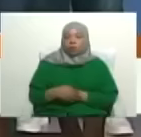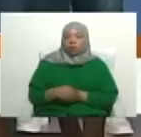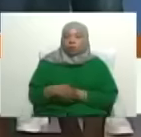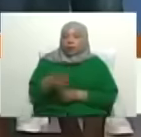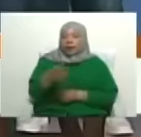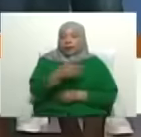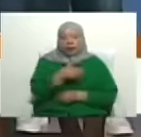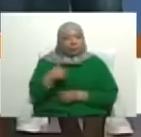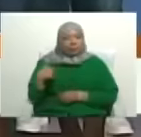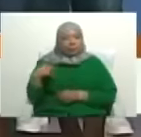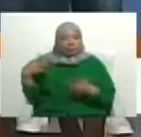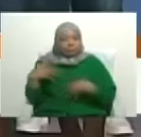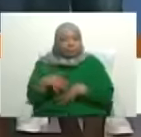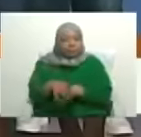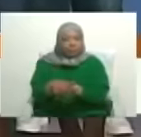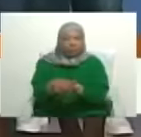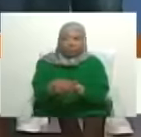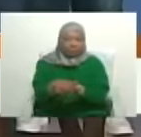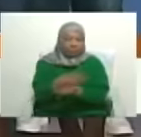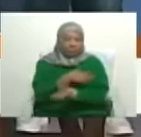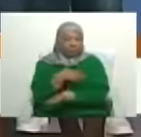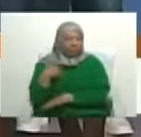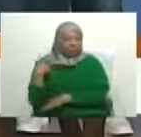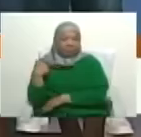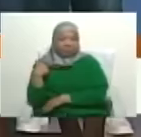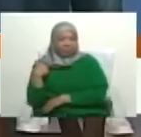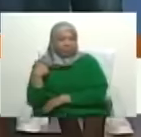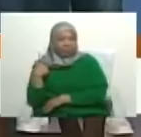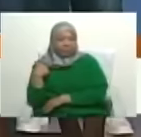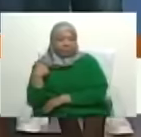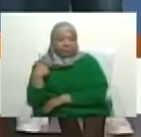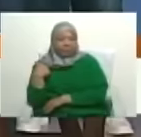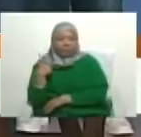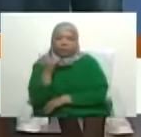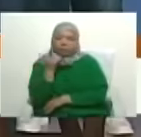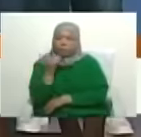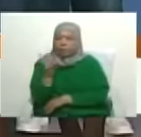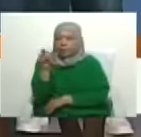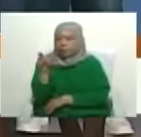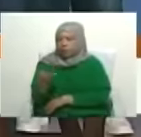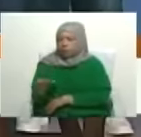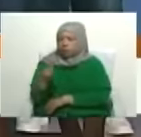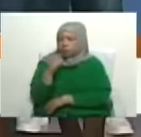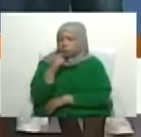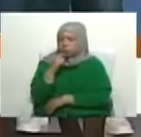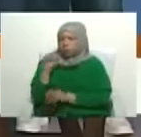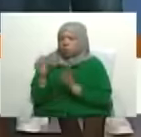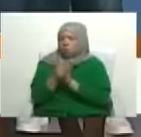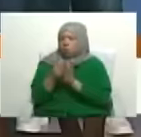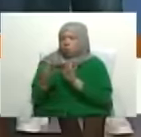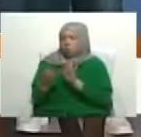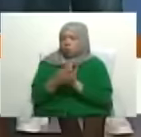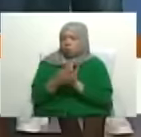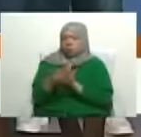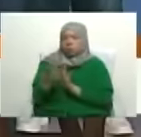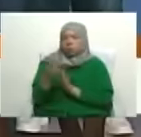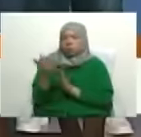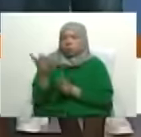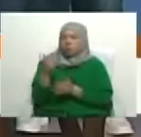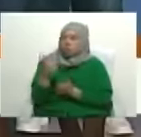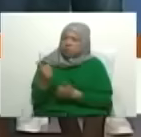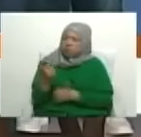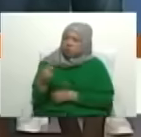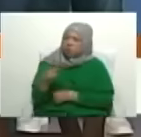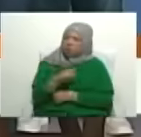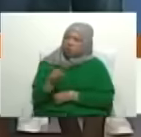división, diciendo, no, es que está mal que intenten dar un golpe de Estado, eso no está bien, pero